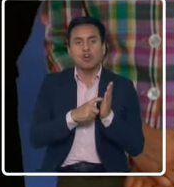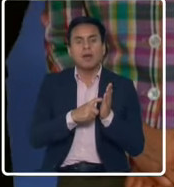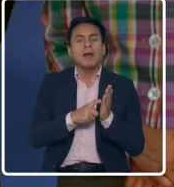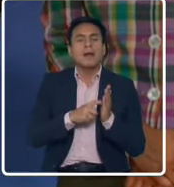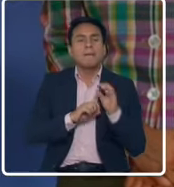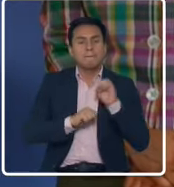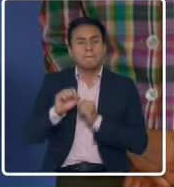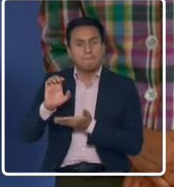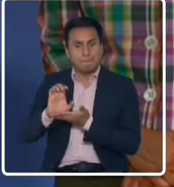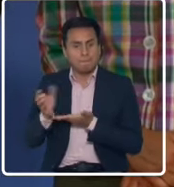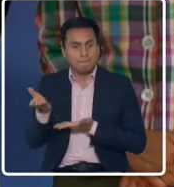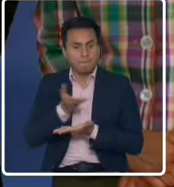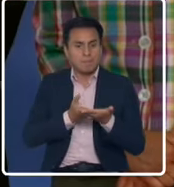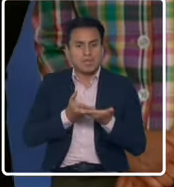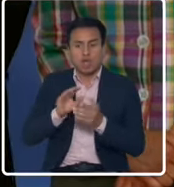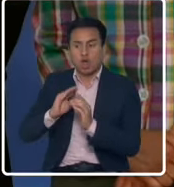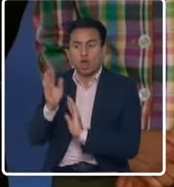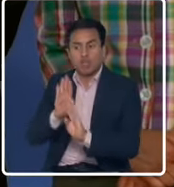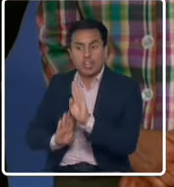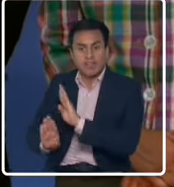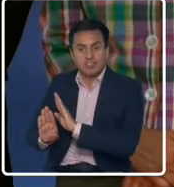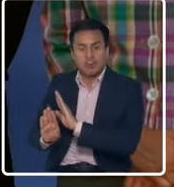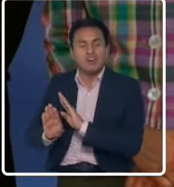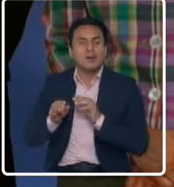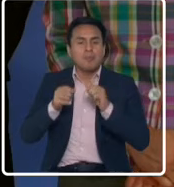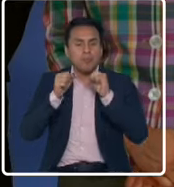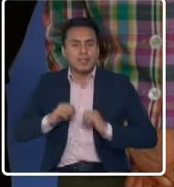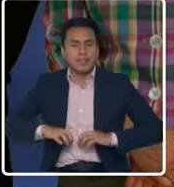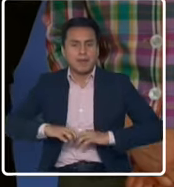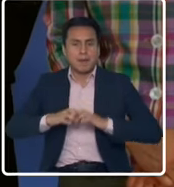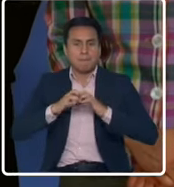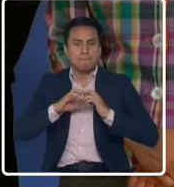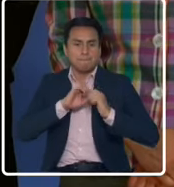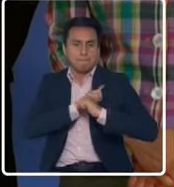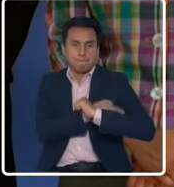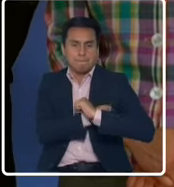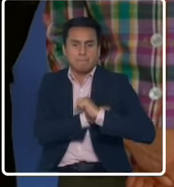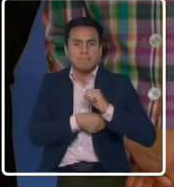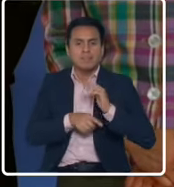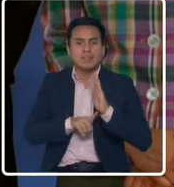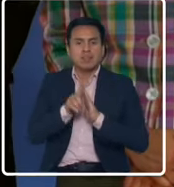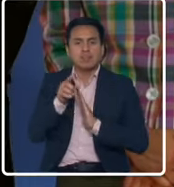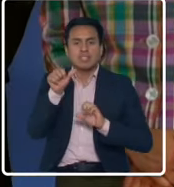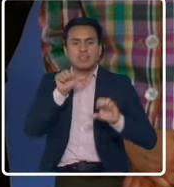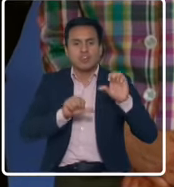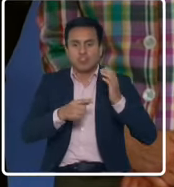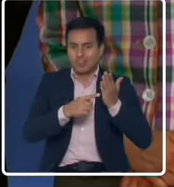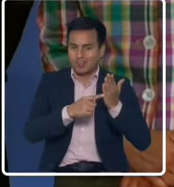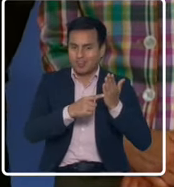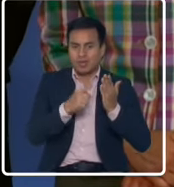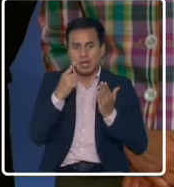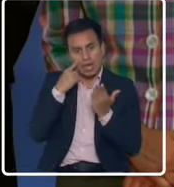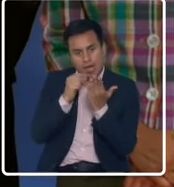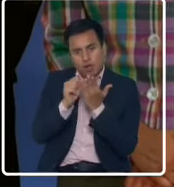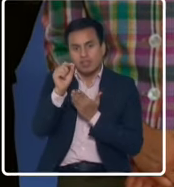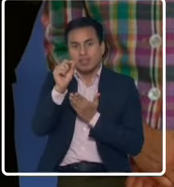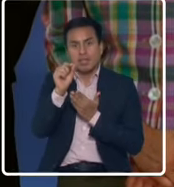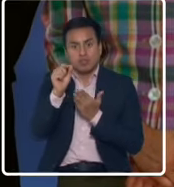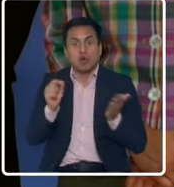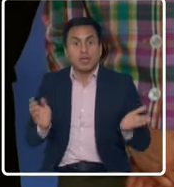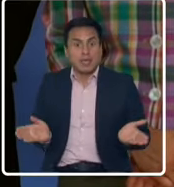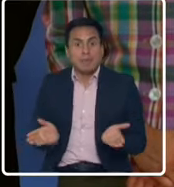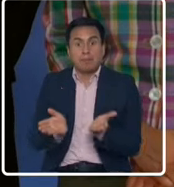público-privada y conservación por el otro lado nos permite potenciar al máximo el desarrollo científico tecnológico por un lado reconociendo el